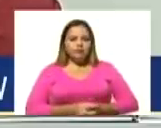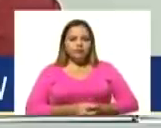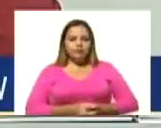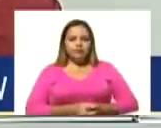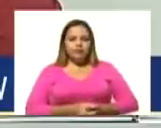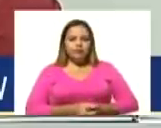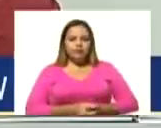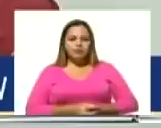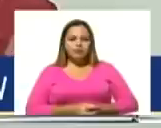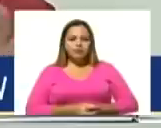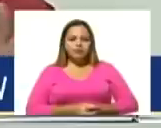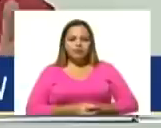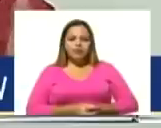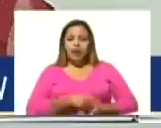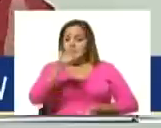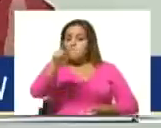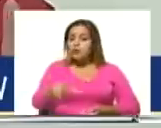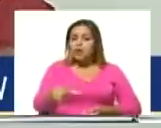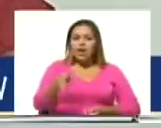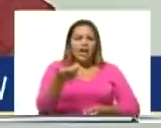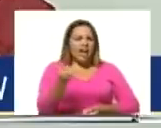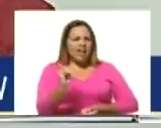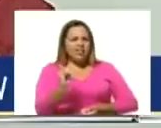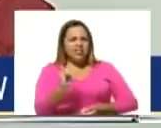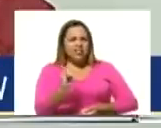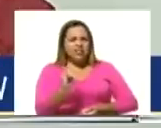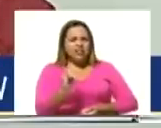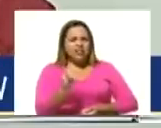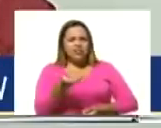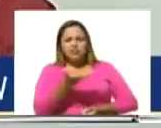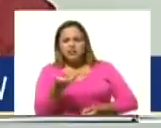Uno que supuestamente está suspendido. ¿Cómo se llama? Está